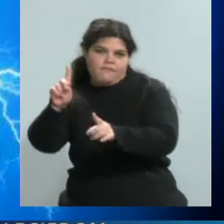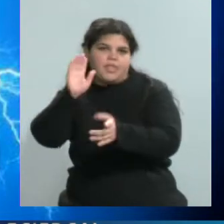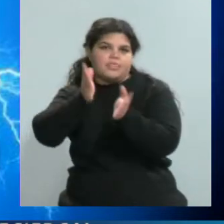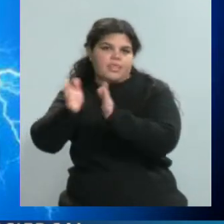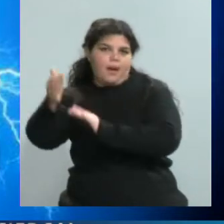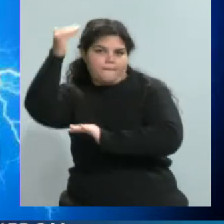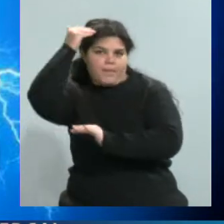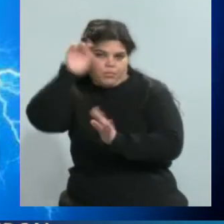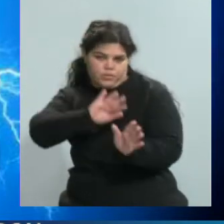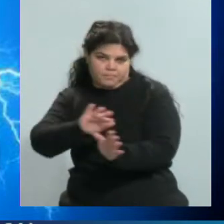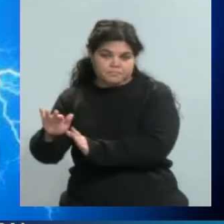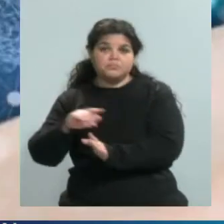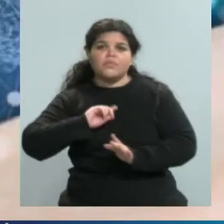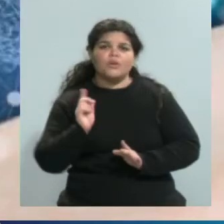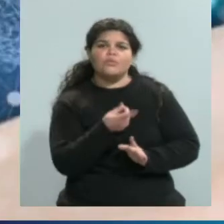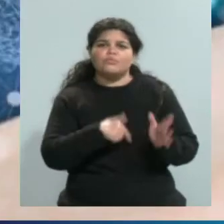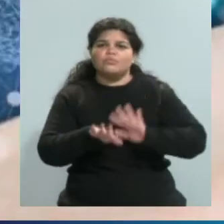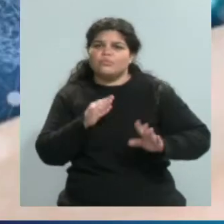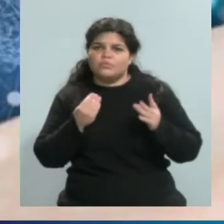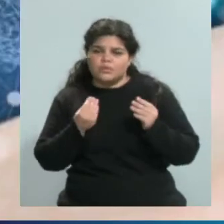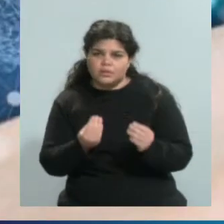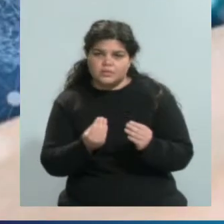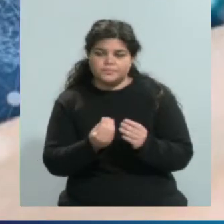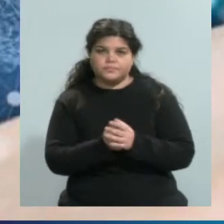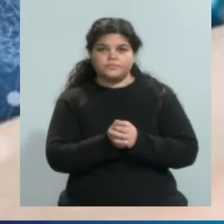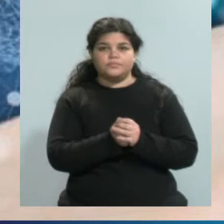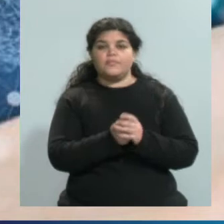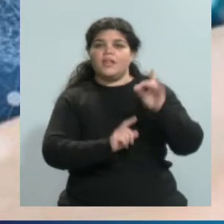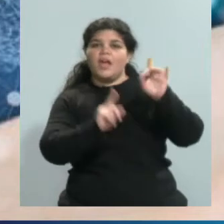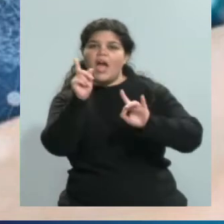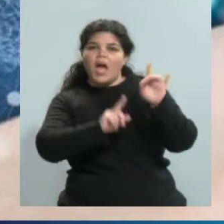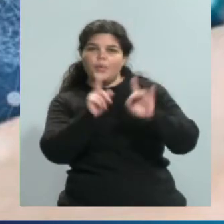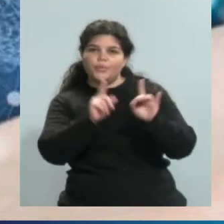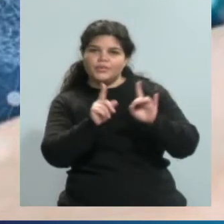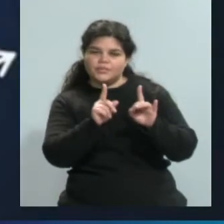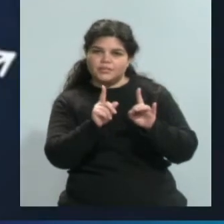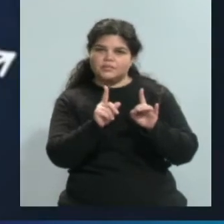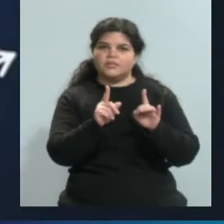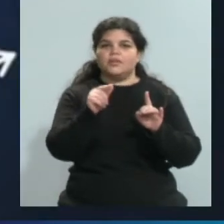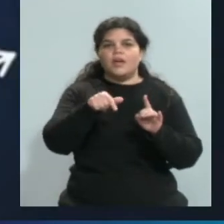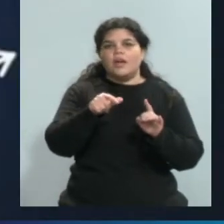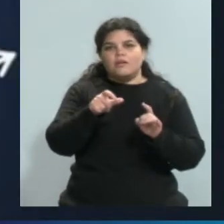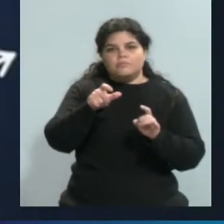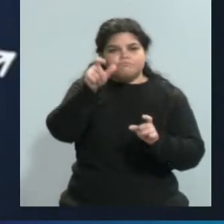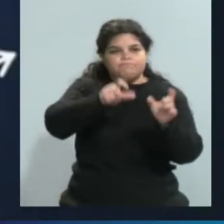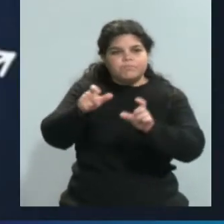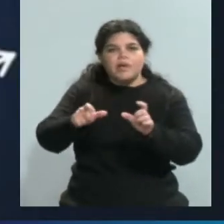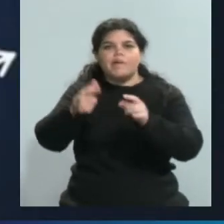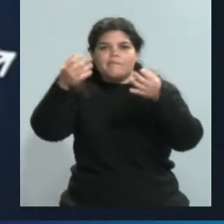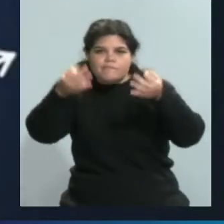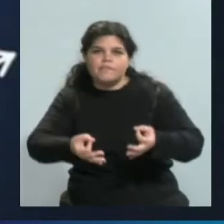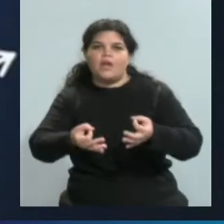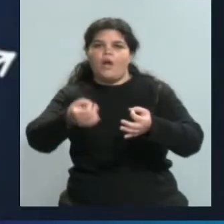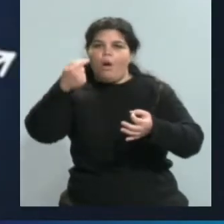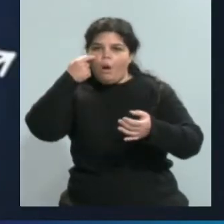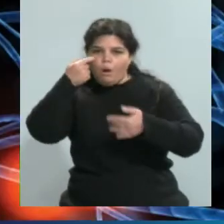tenemos puntualmente es hacer las derivaciones cuando son casos que no entran en conceptos prácticos de coaching.